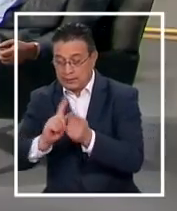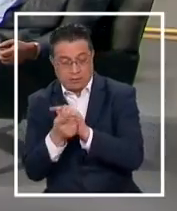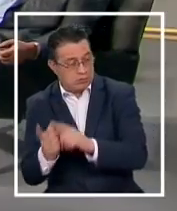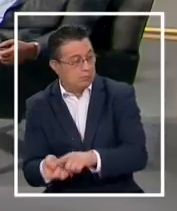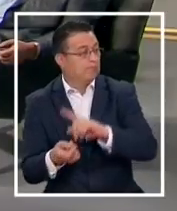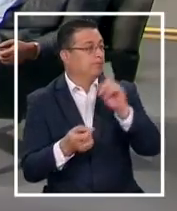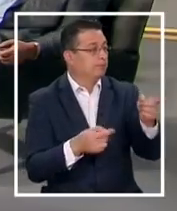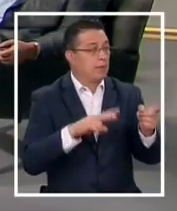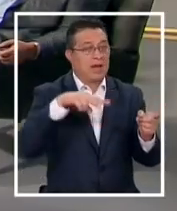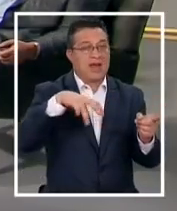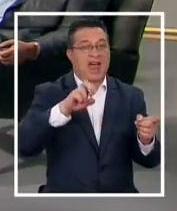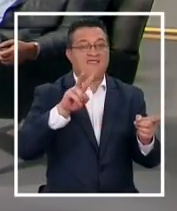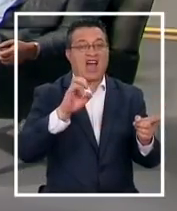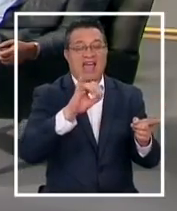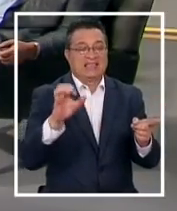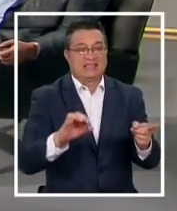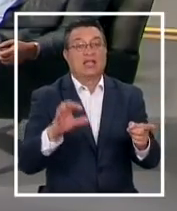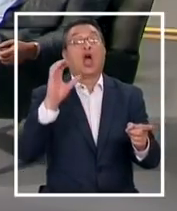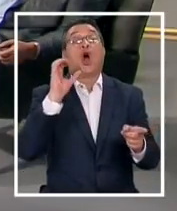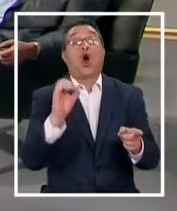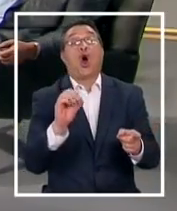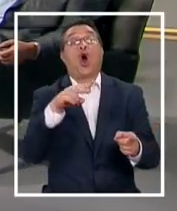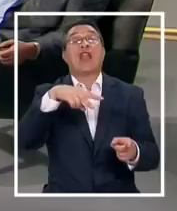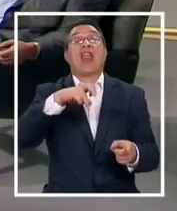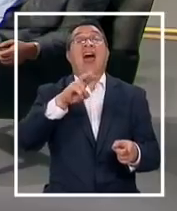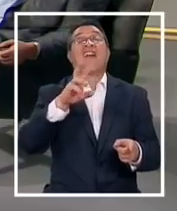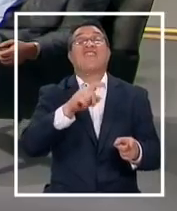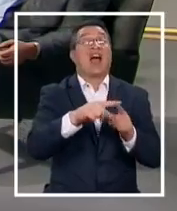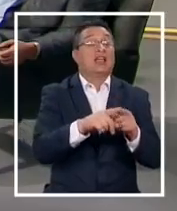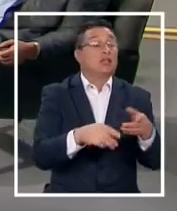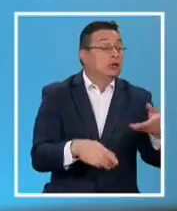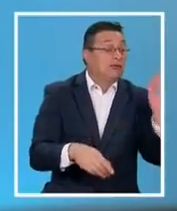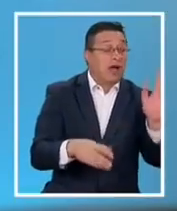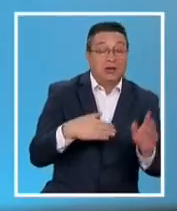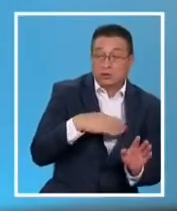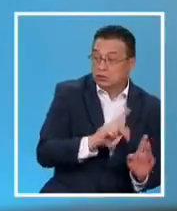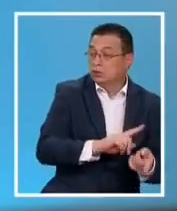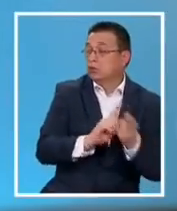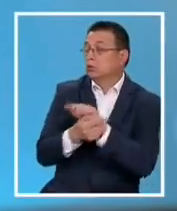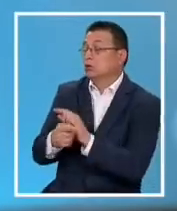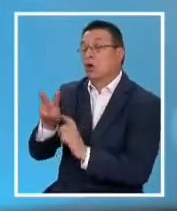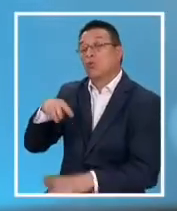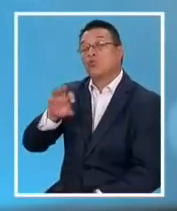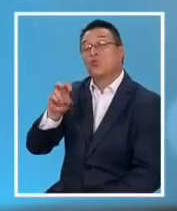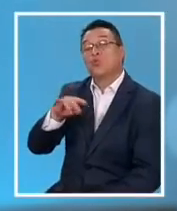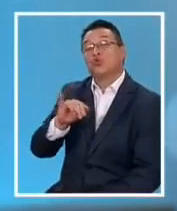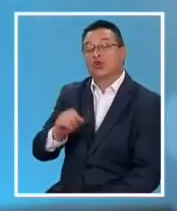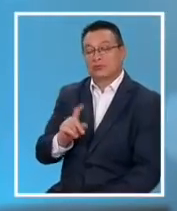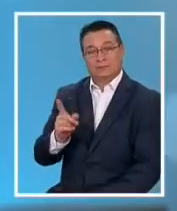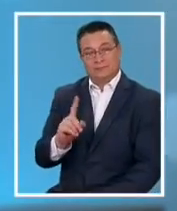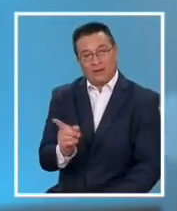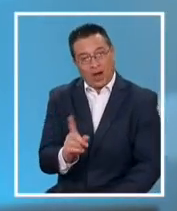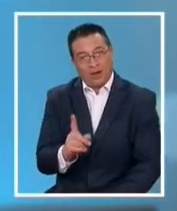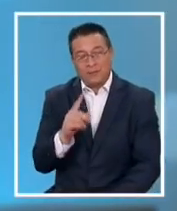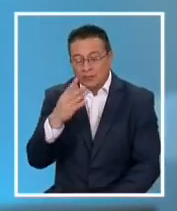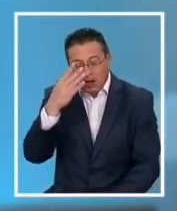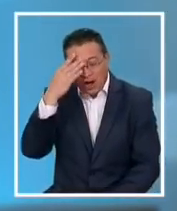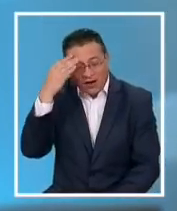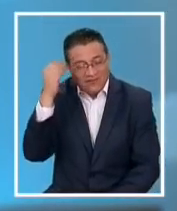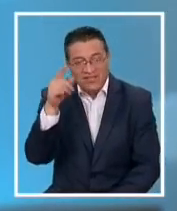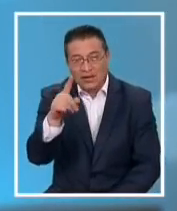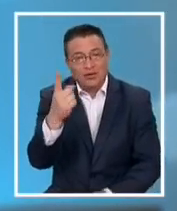Paula Narváez, ni todo el elector de Paula Narváez va a optar por Haroldo Muñoz, porque se olvidan de una cosa muy